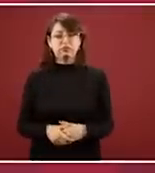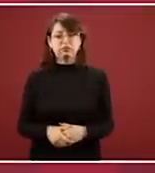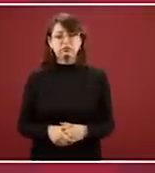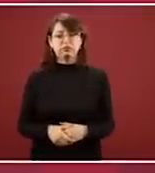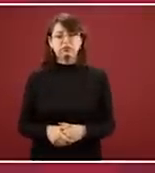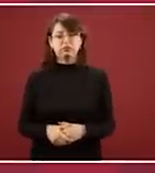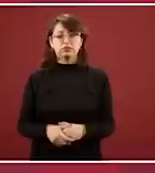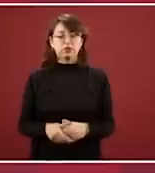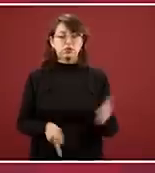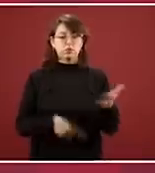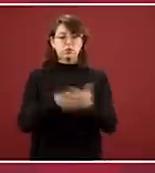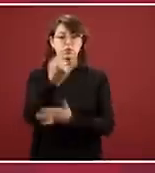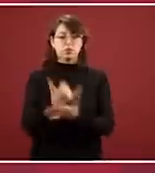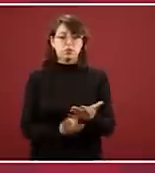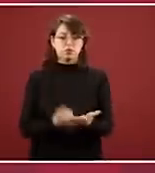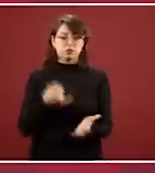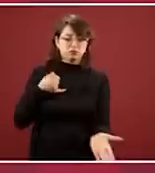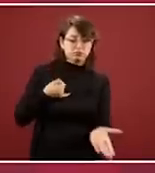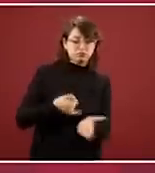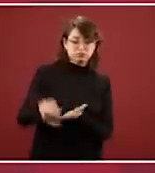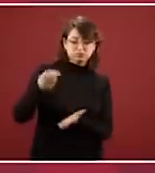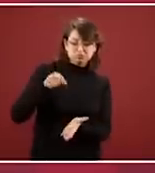en Sembrando Vida.